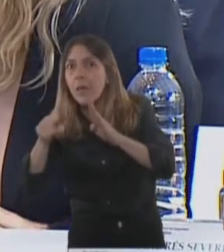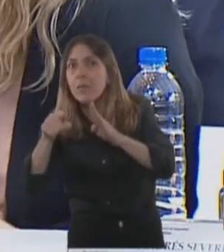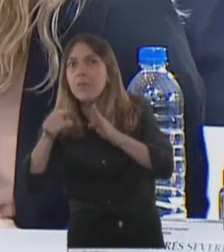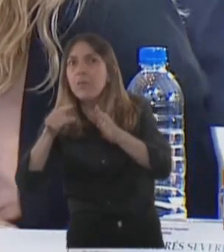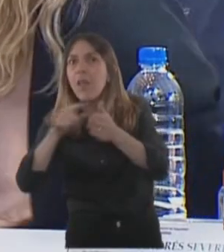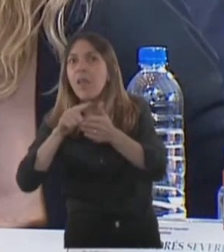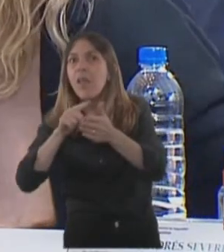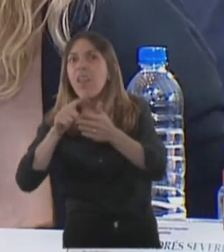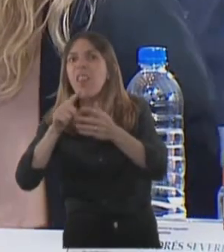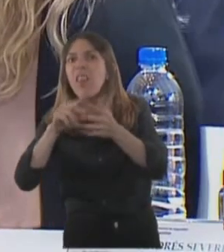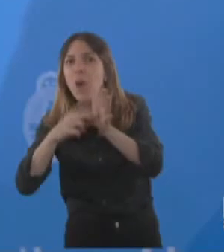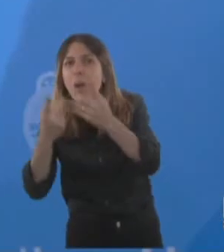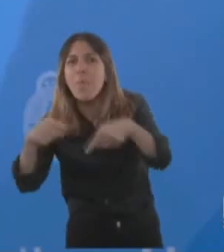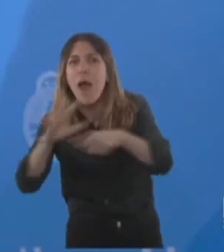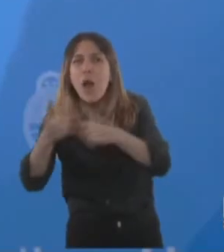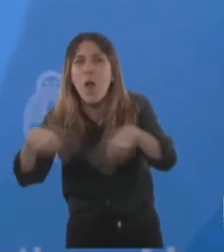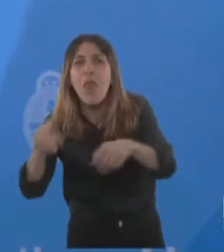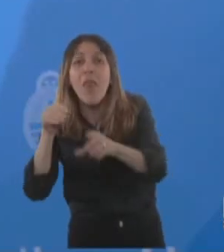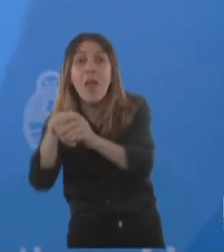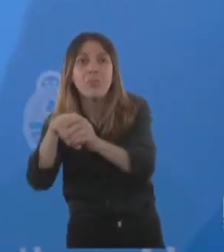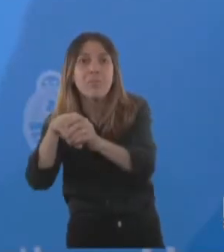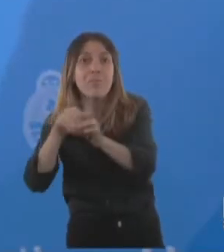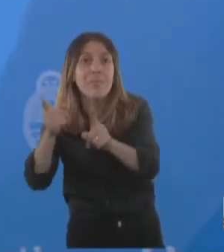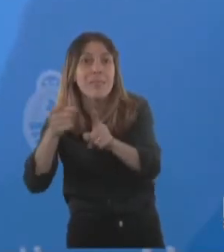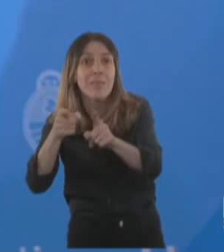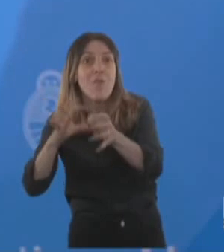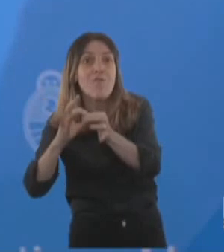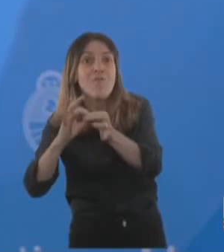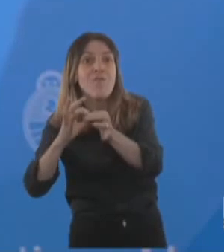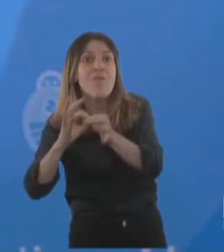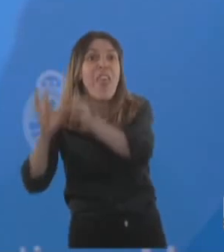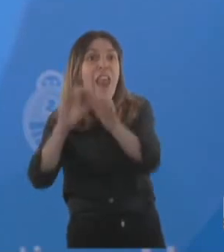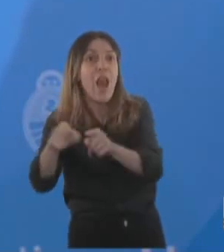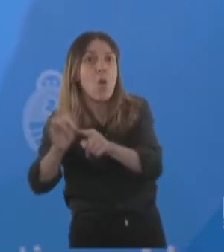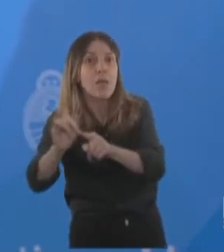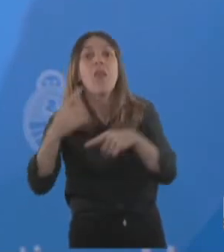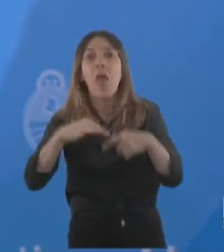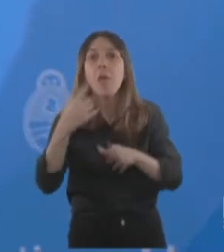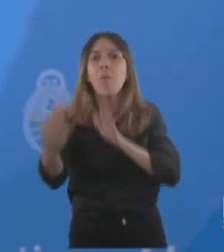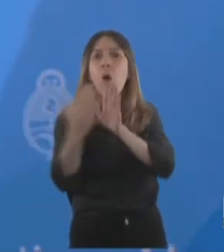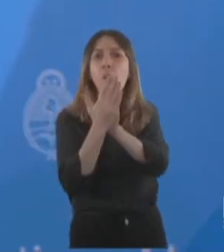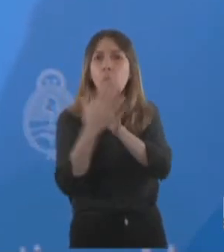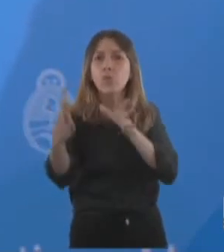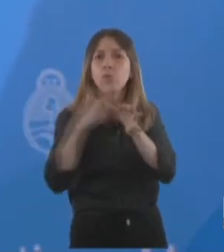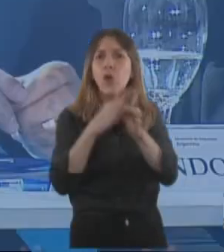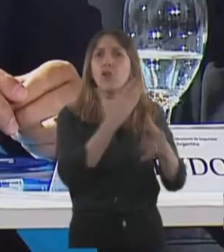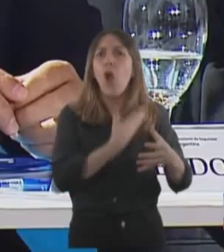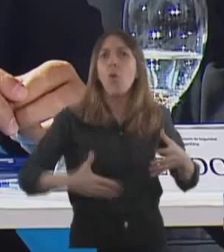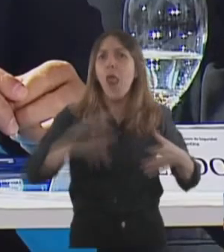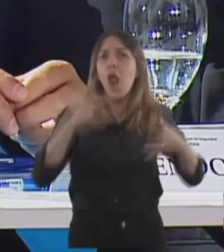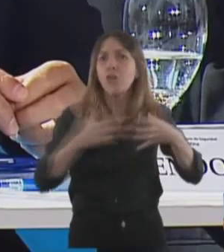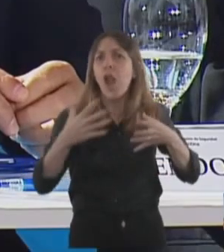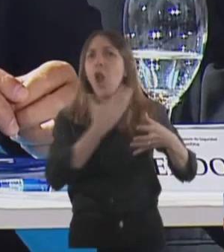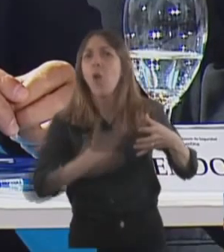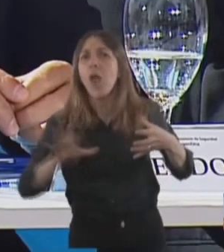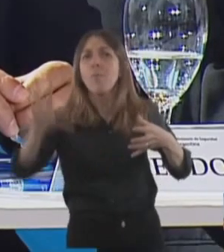Y allí el trabajo que tenemos que hacer es un trabajo conjunto, serio, responsable, mancomunado,